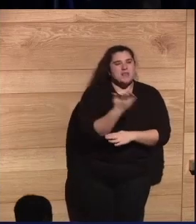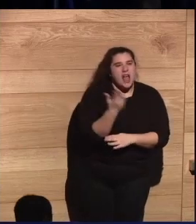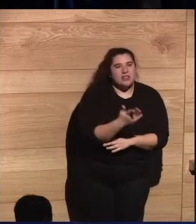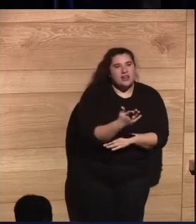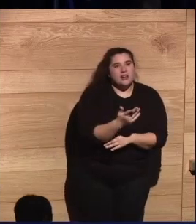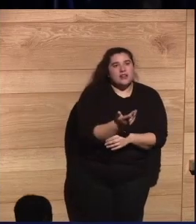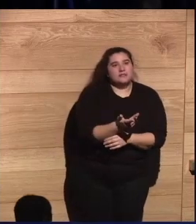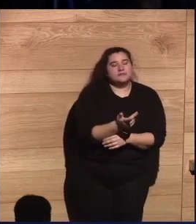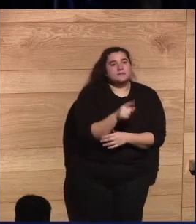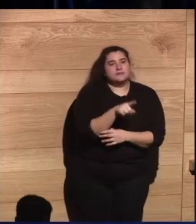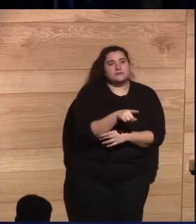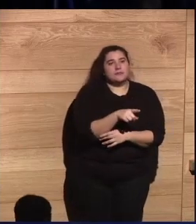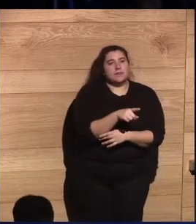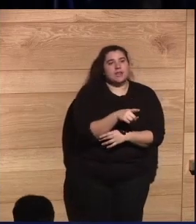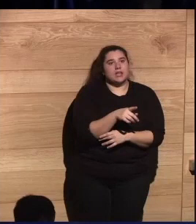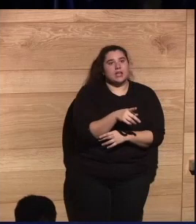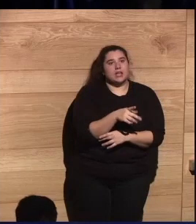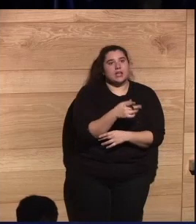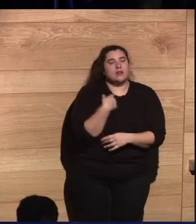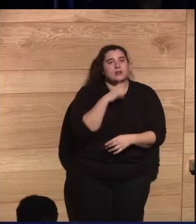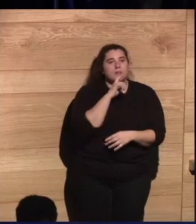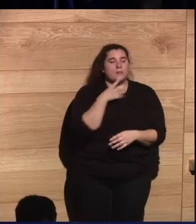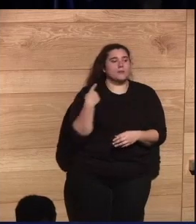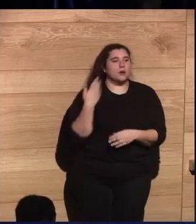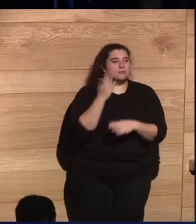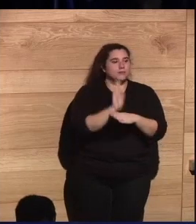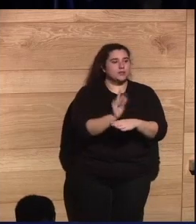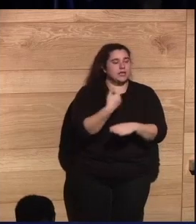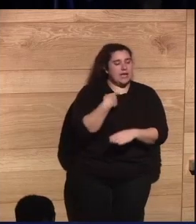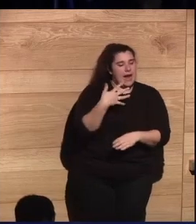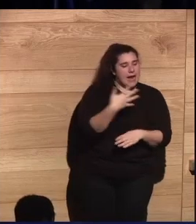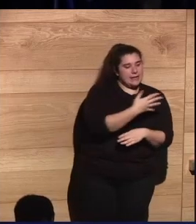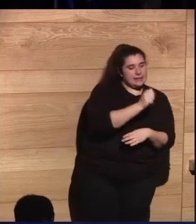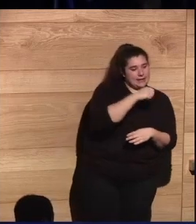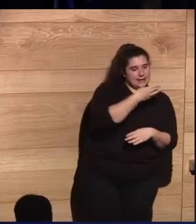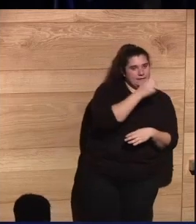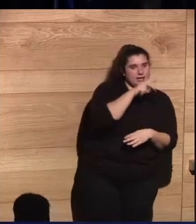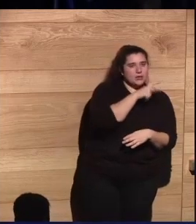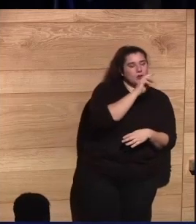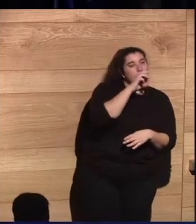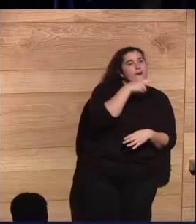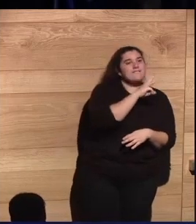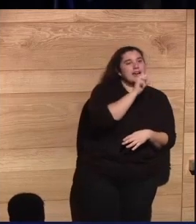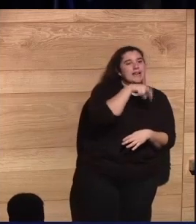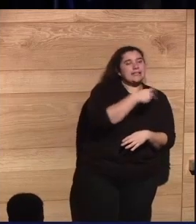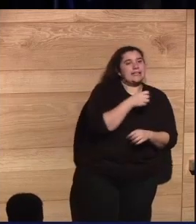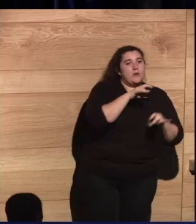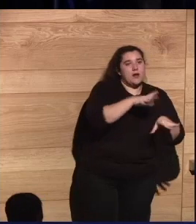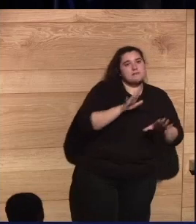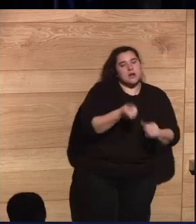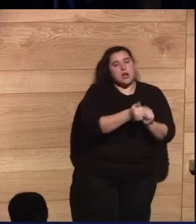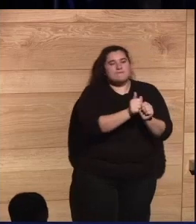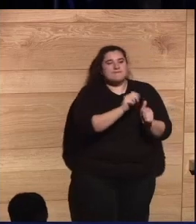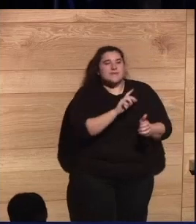pues en mitad de repente aparece con trompas, como la quinta de Beethoven, pero con trompas con sordina, ¿no? Que está un poco deformado ya,